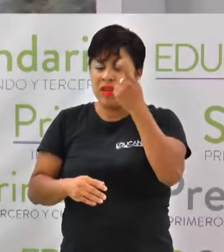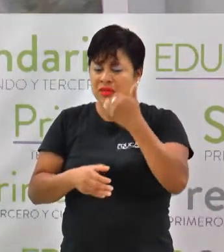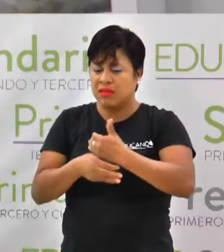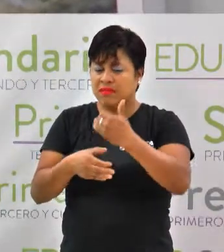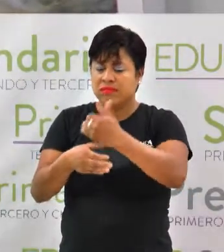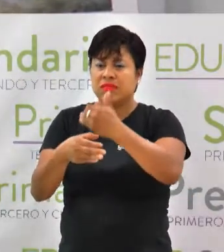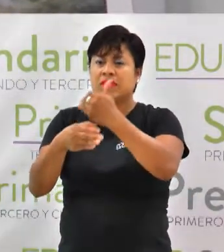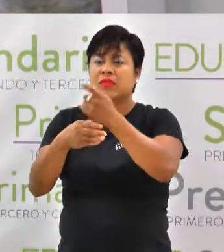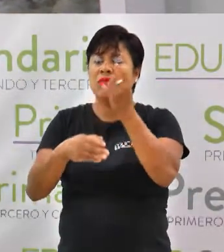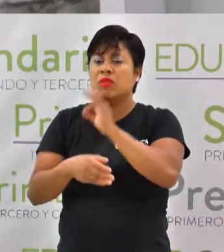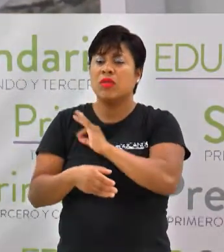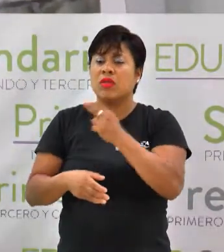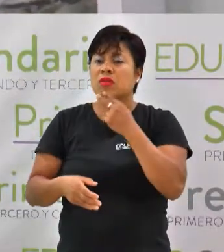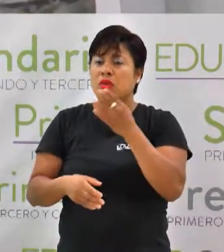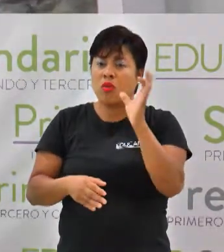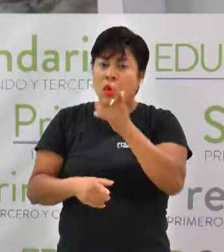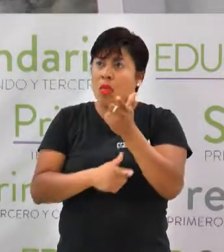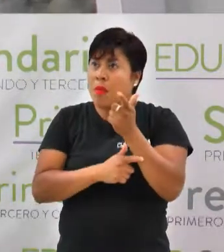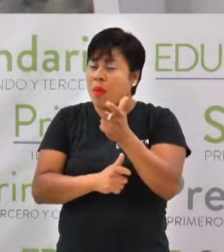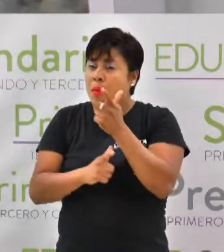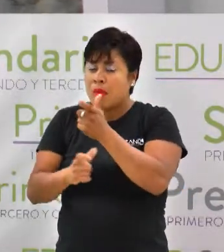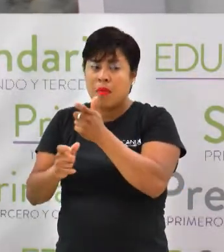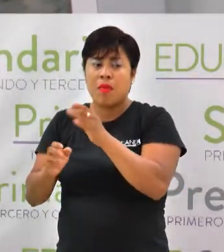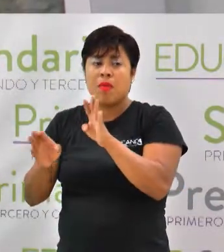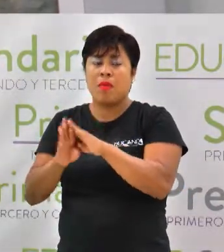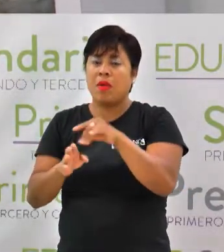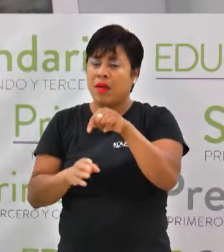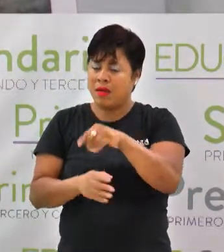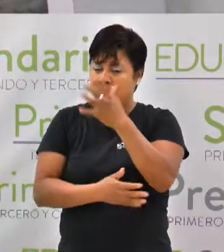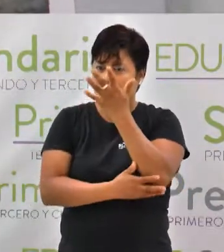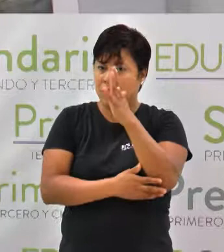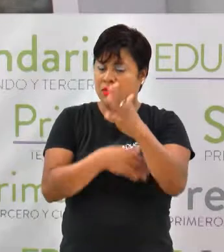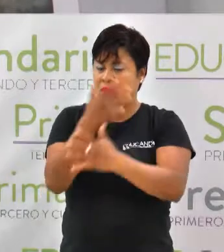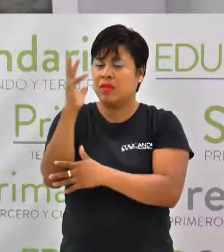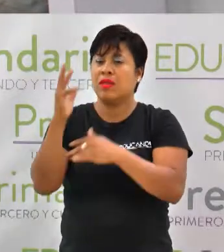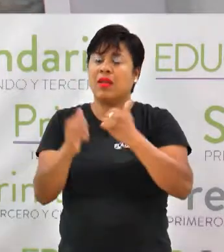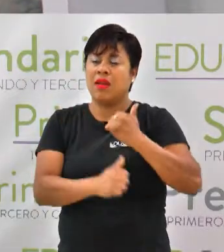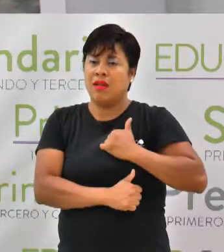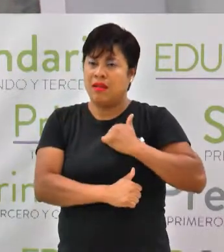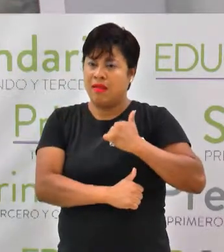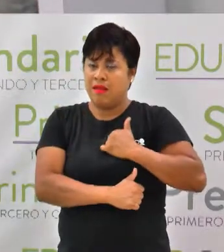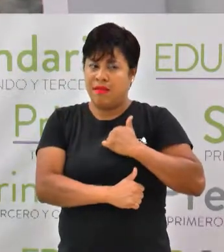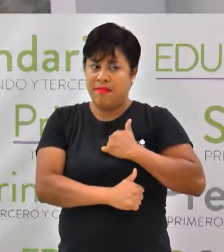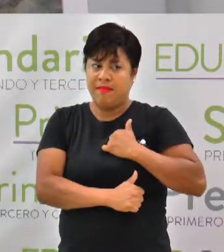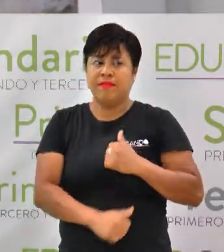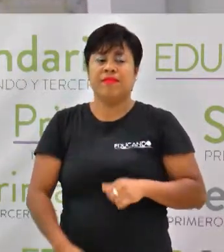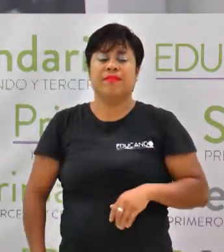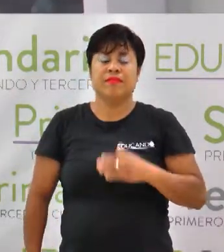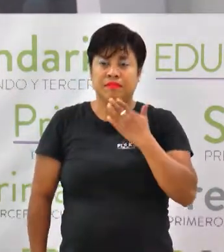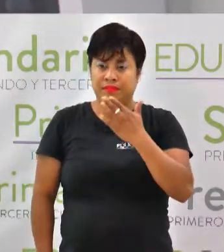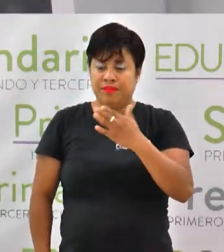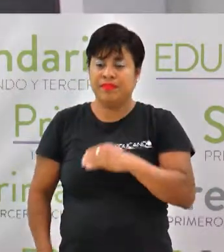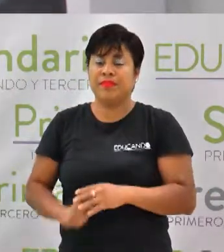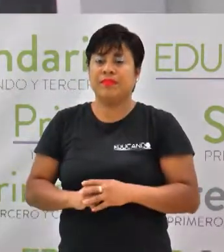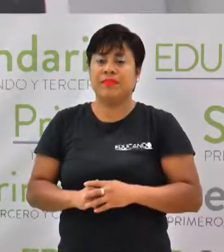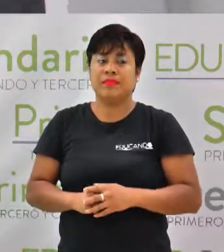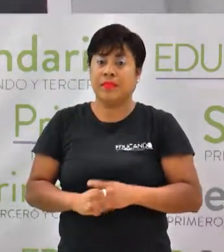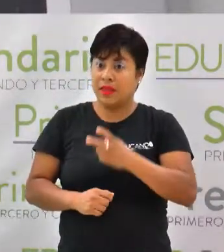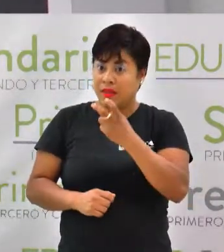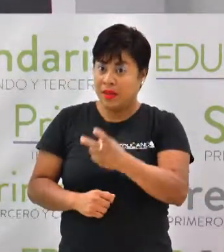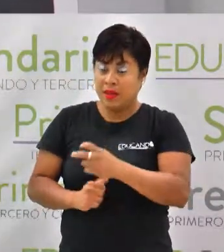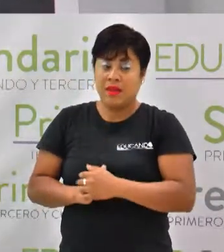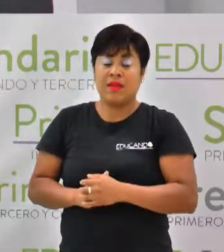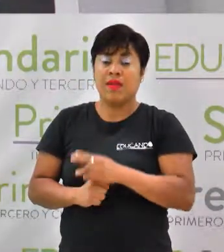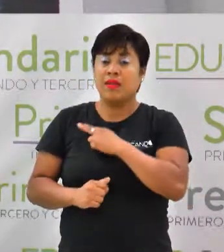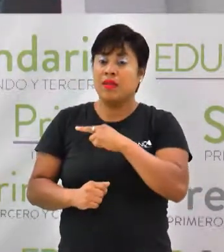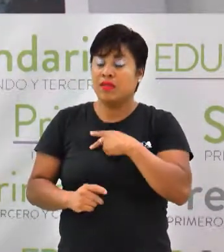fácil construcción se usaban al ir de cacería, como aquí en el norte de Canadá. Bien,